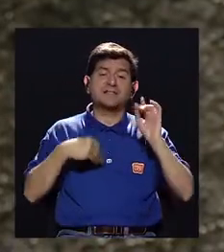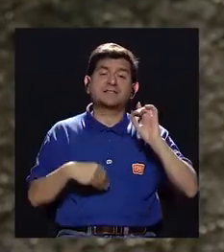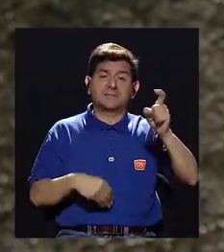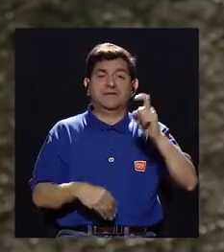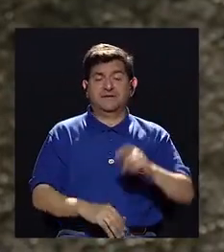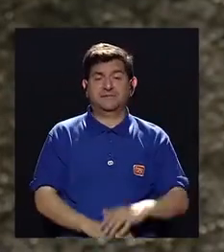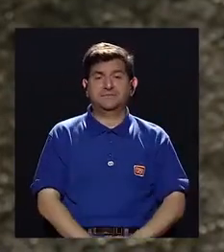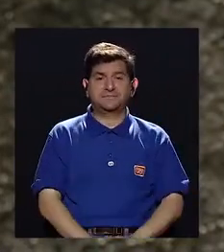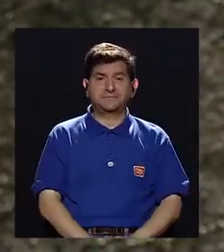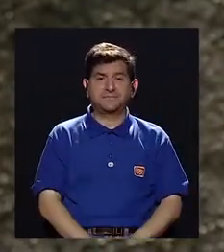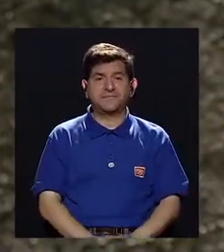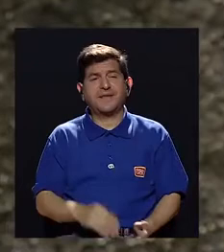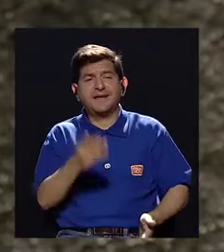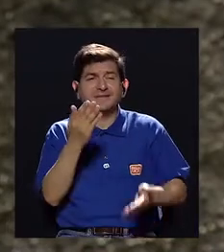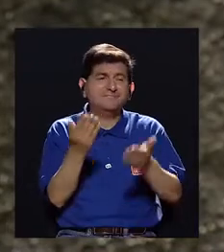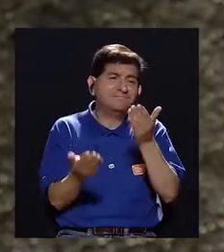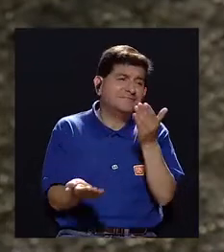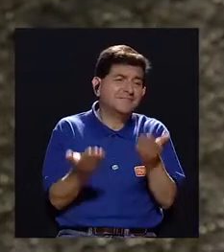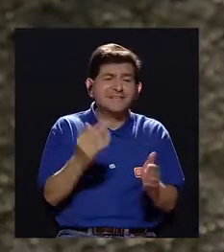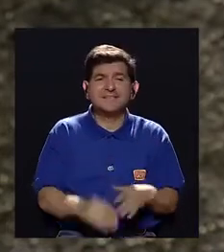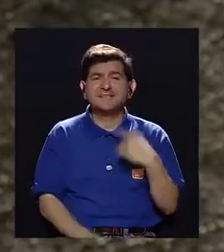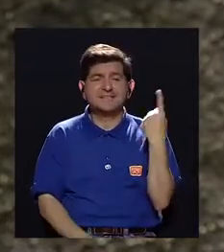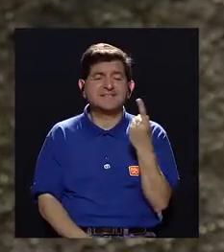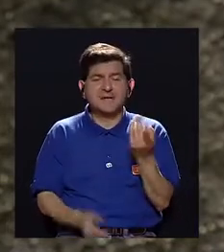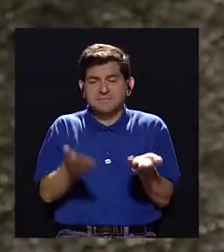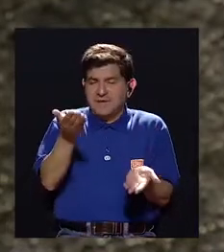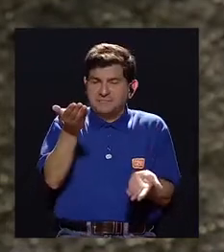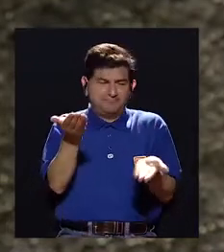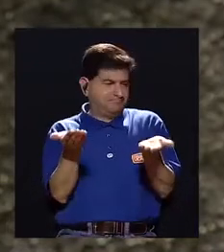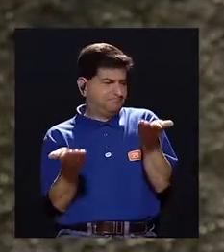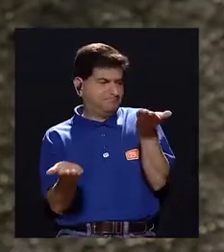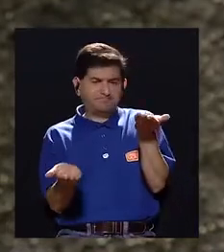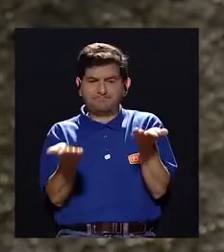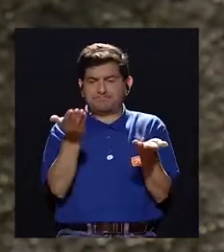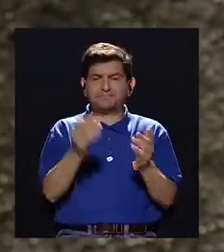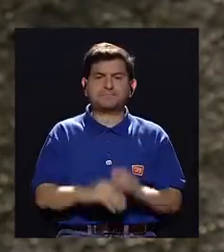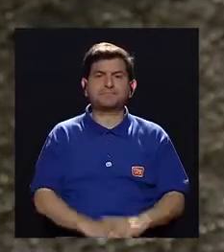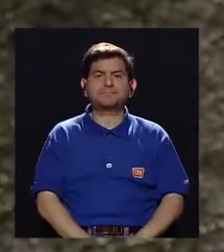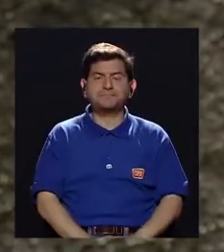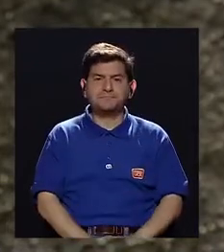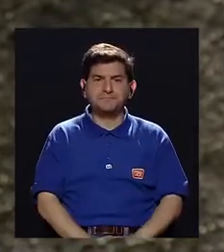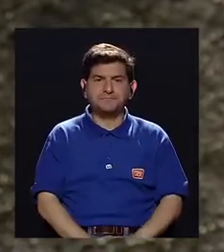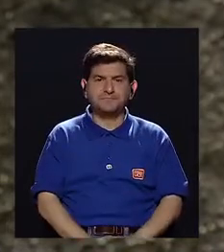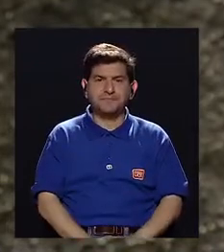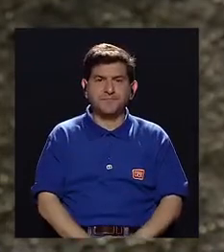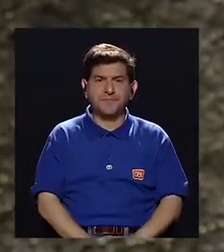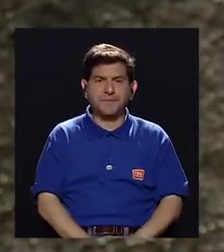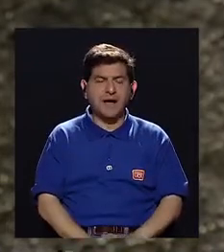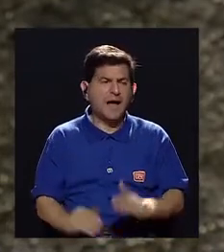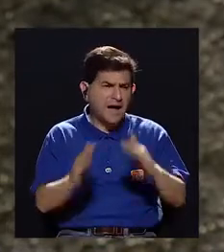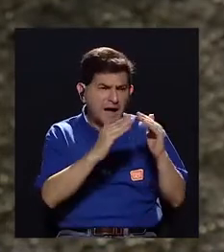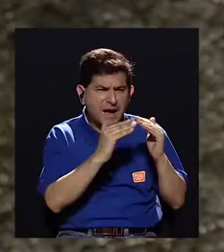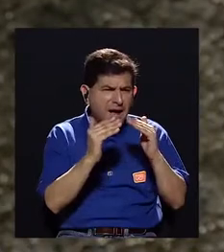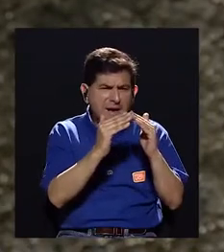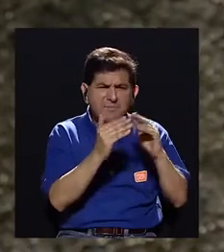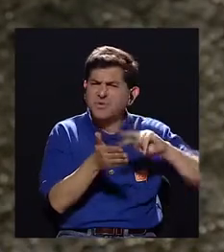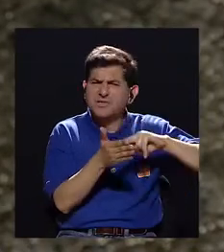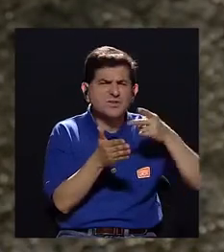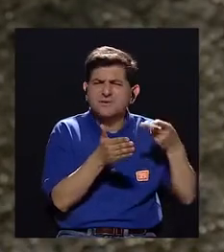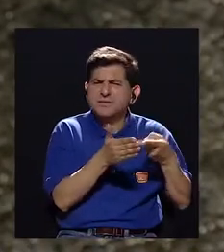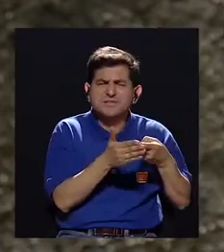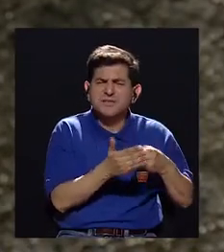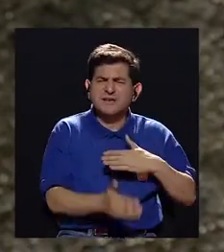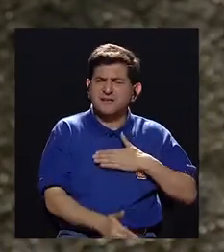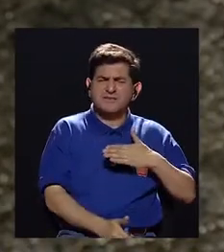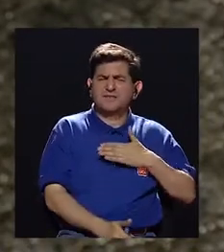el diagnóstico. Entonces, hay un poco ahí de siempre un balance, ¿verdad? De que, bueno, ¿qué es para la población asma